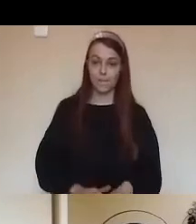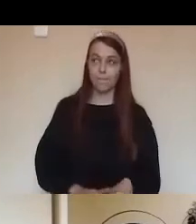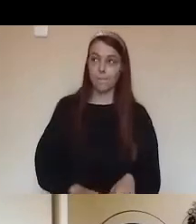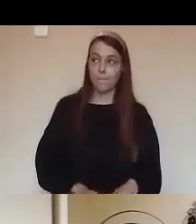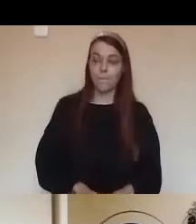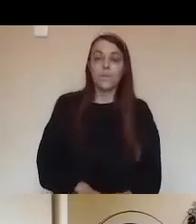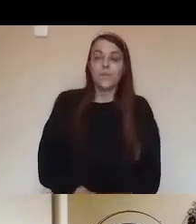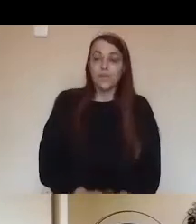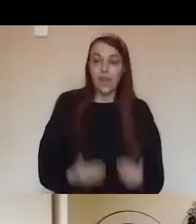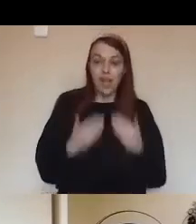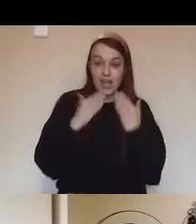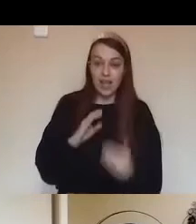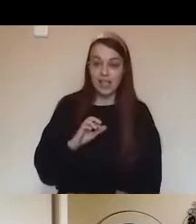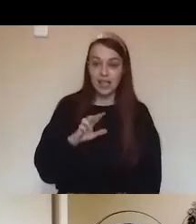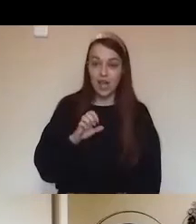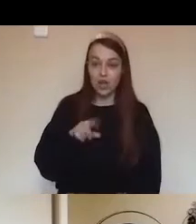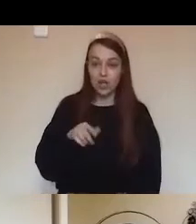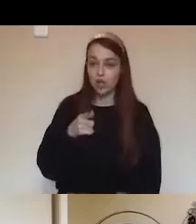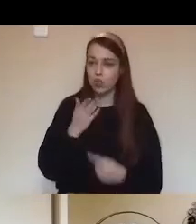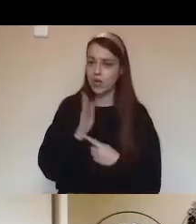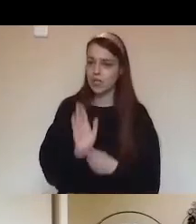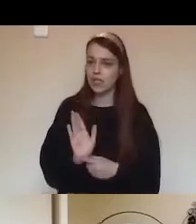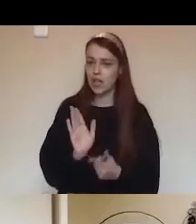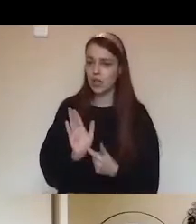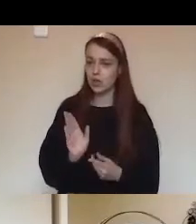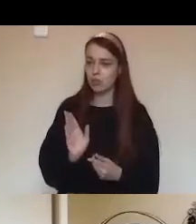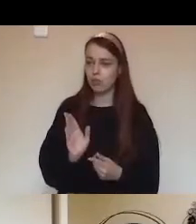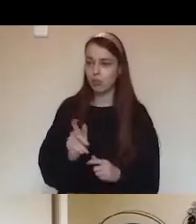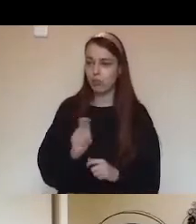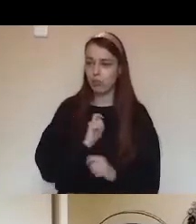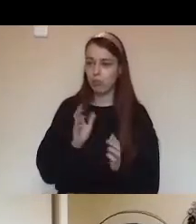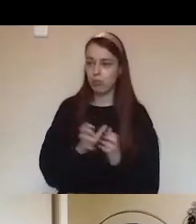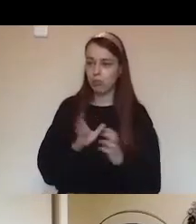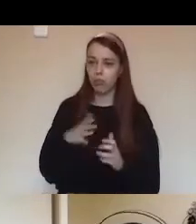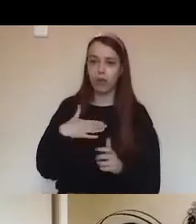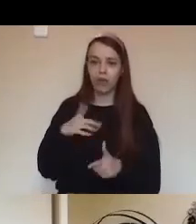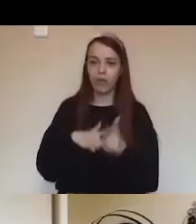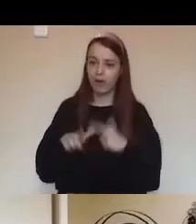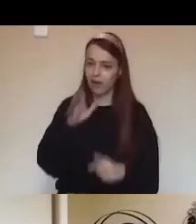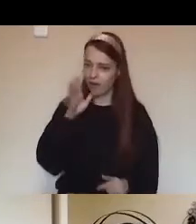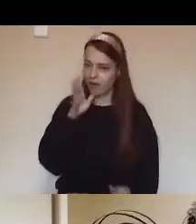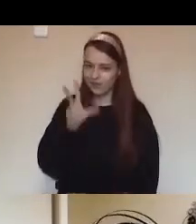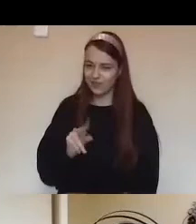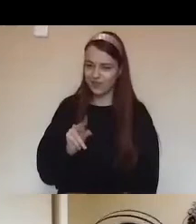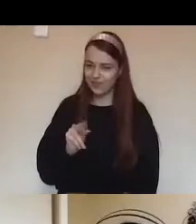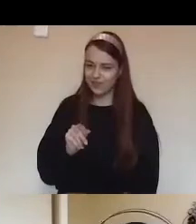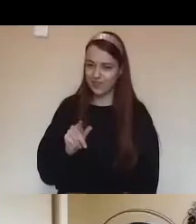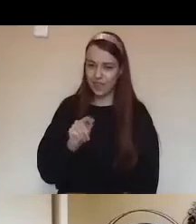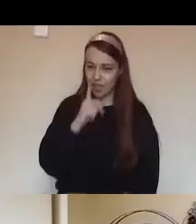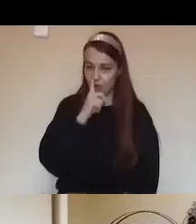Muchísimas gracias, Carolina. Tu presentación nos ha dado unas ganas de viajar impresionantes. Y los loros